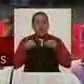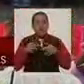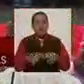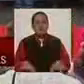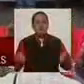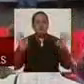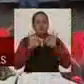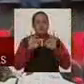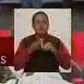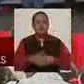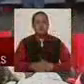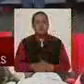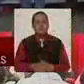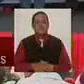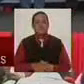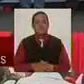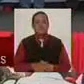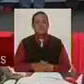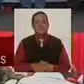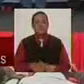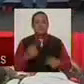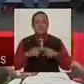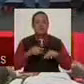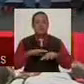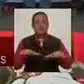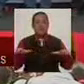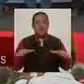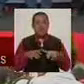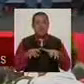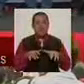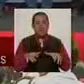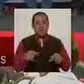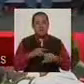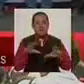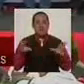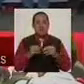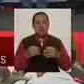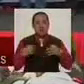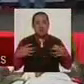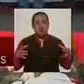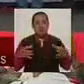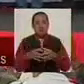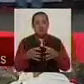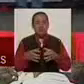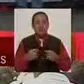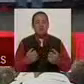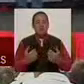importante para todos ustedes, para todos nosotros, contar con